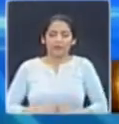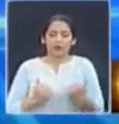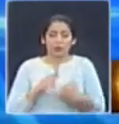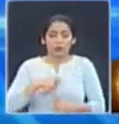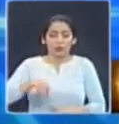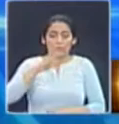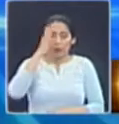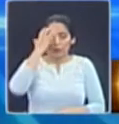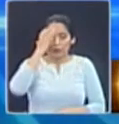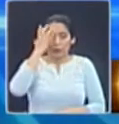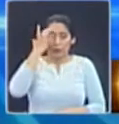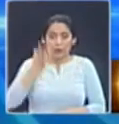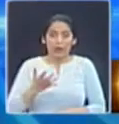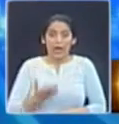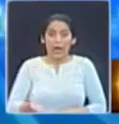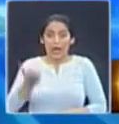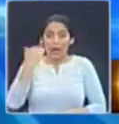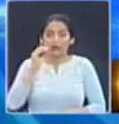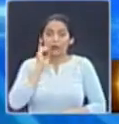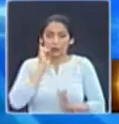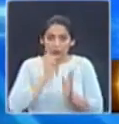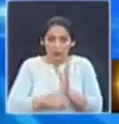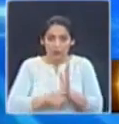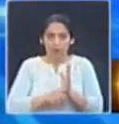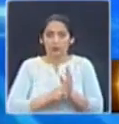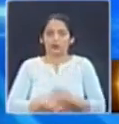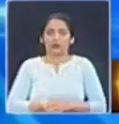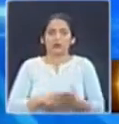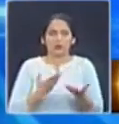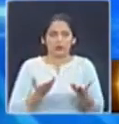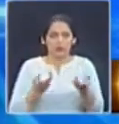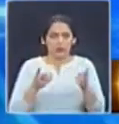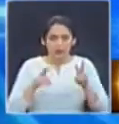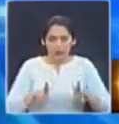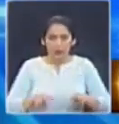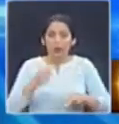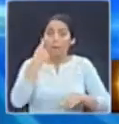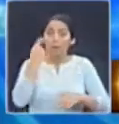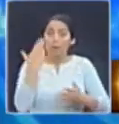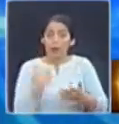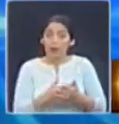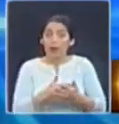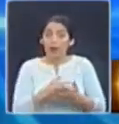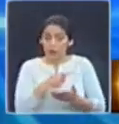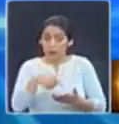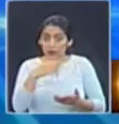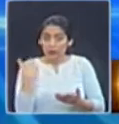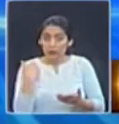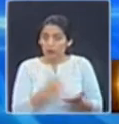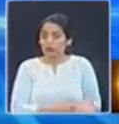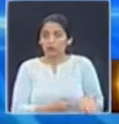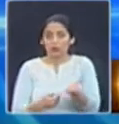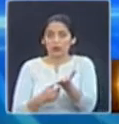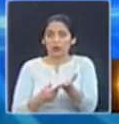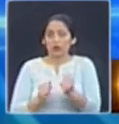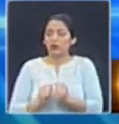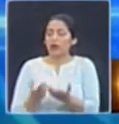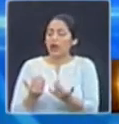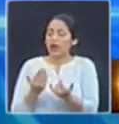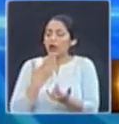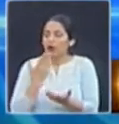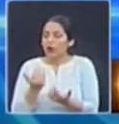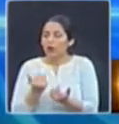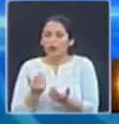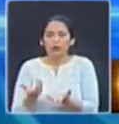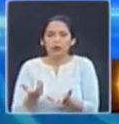su momento ustedes lo denunciaron, hicieron toda la, y mostraron inclusive algunas pruebas que tienen, y sigue estancado el tema, ¿no? Así es,